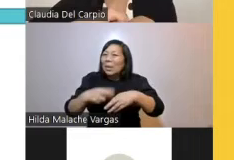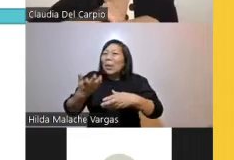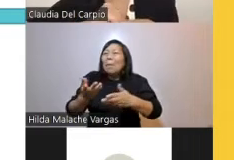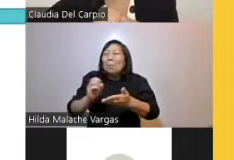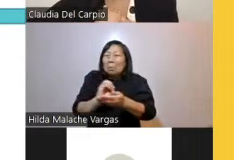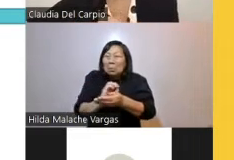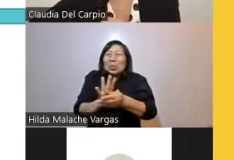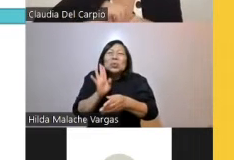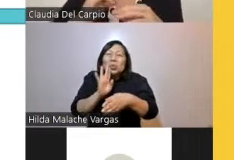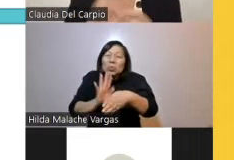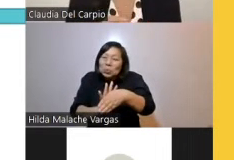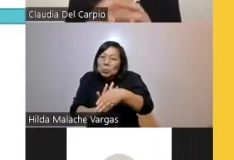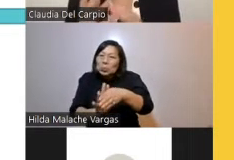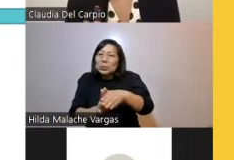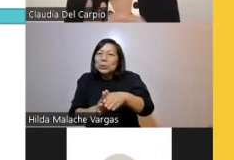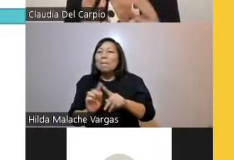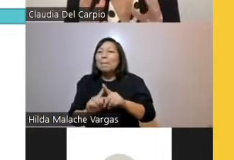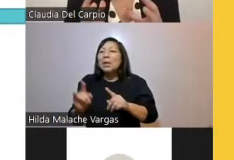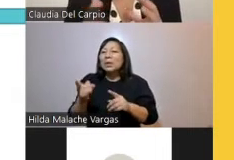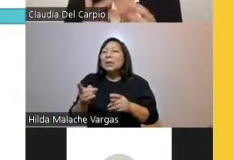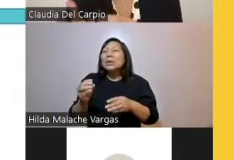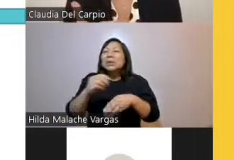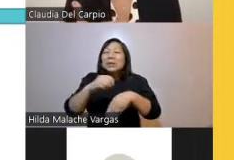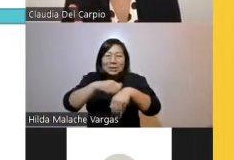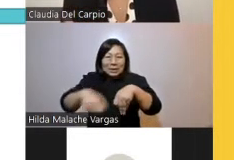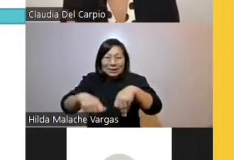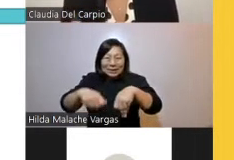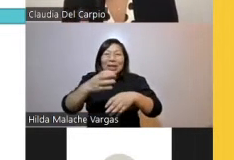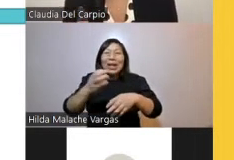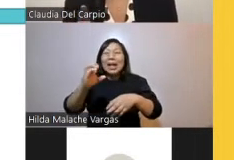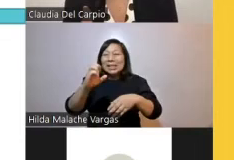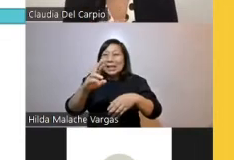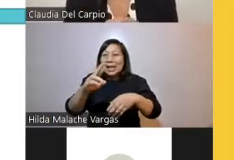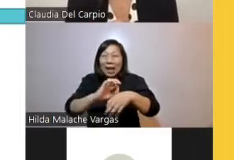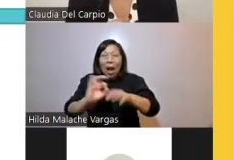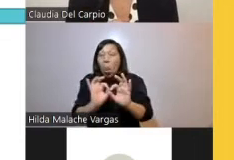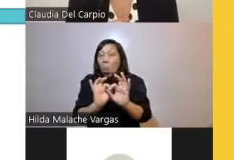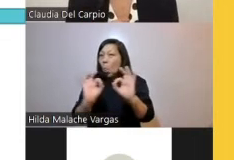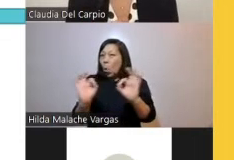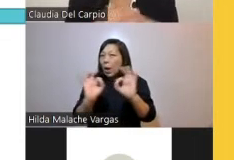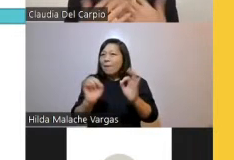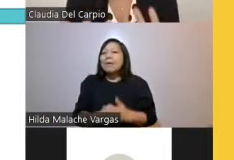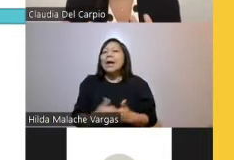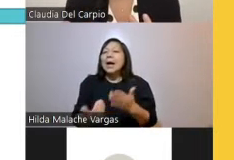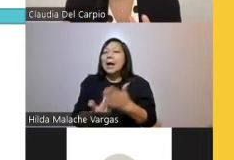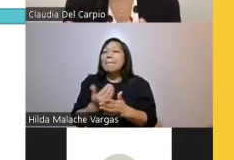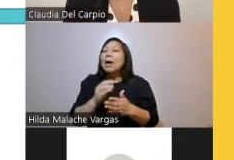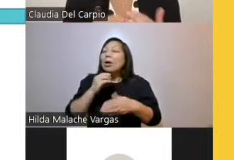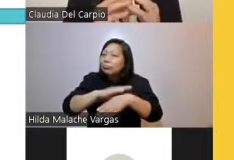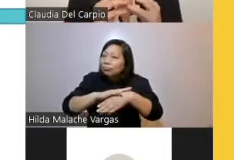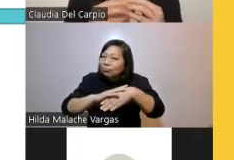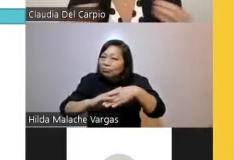mayores microabrasiones. Si usan ceras o cremas, que la cera pues sea limpia, sea nueva, hidratar bien la